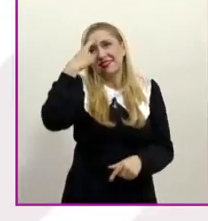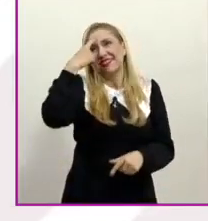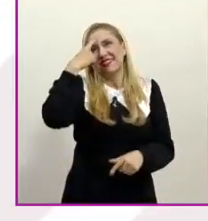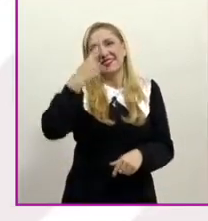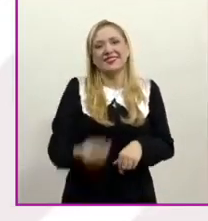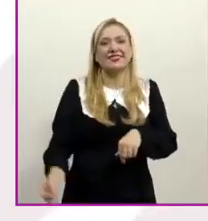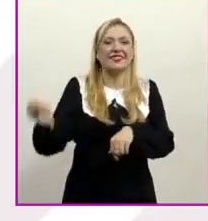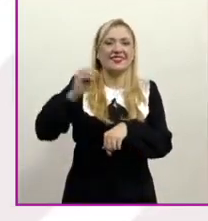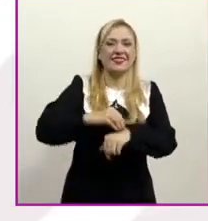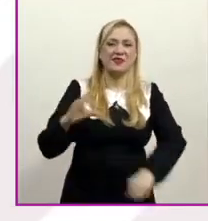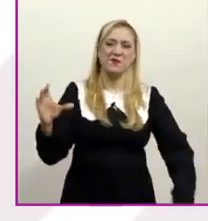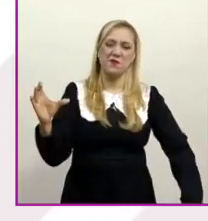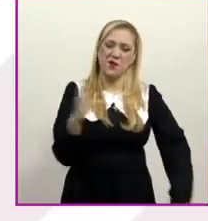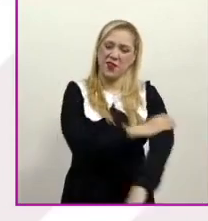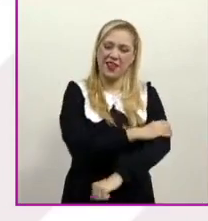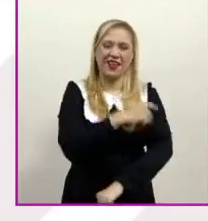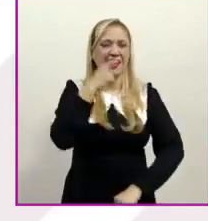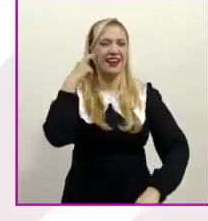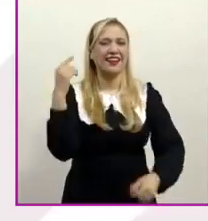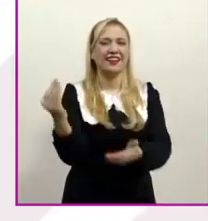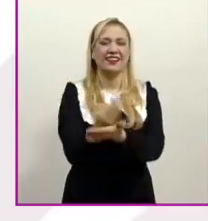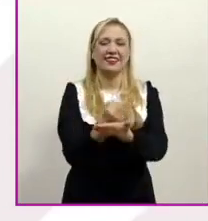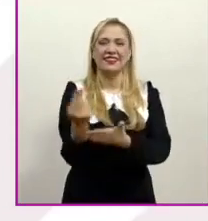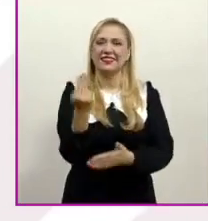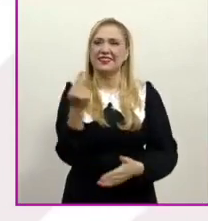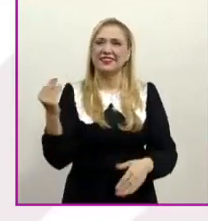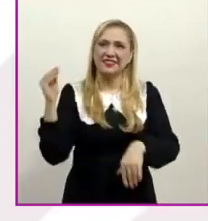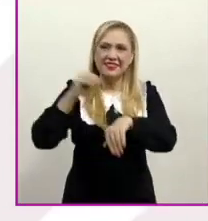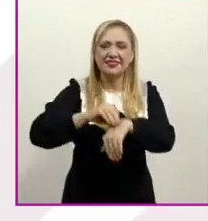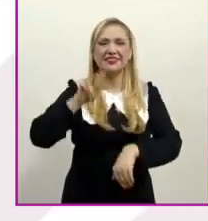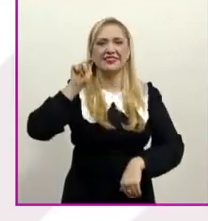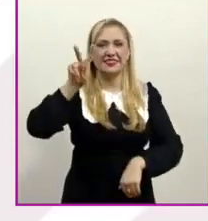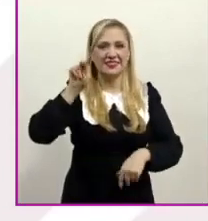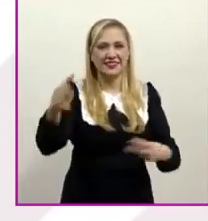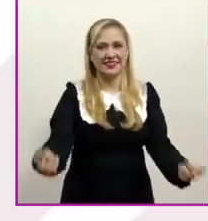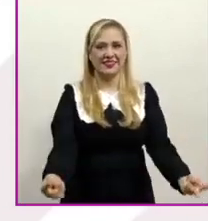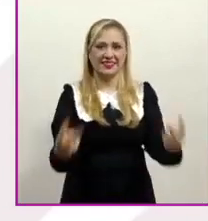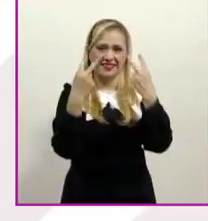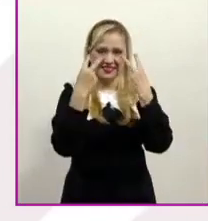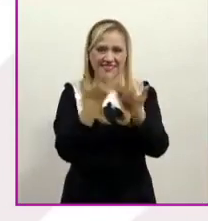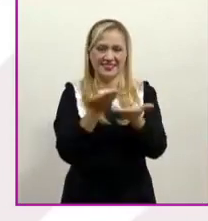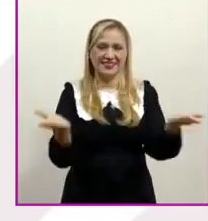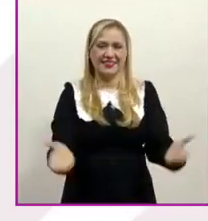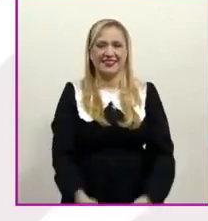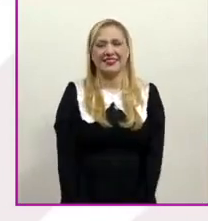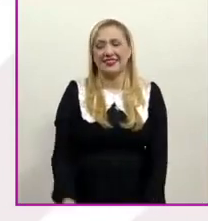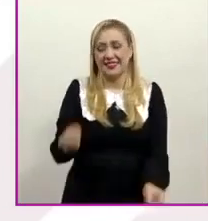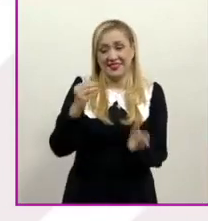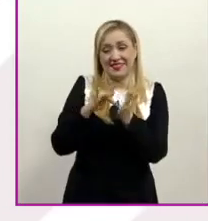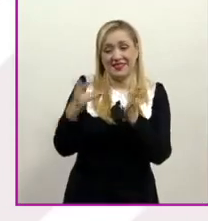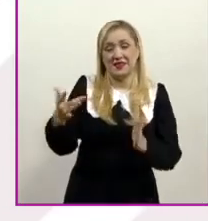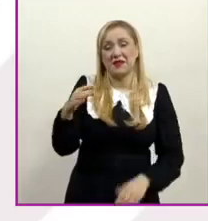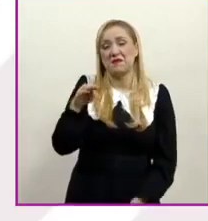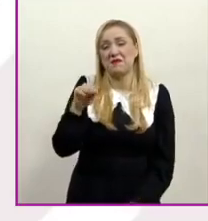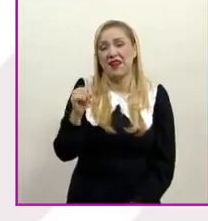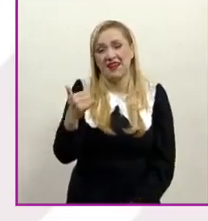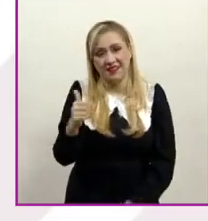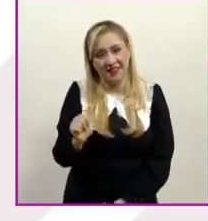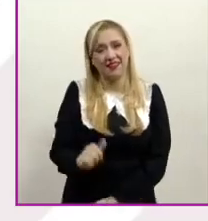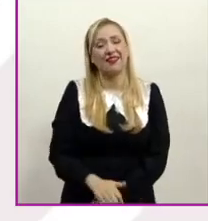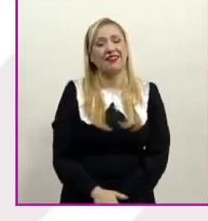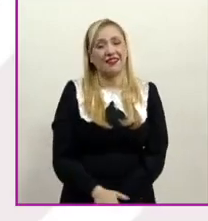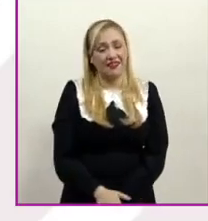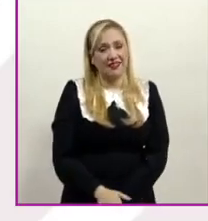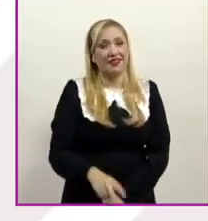chavos, hay algo que hacer en los medios y en la industria del entretenimiento. Muchas gracias, Maya, porque justo, bueno, creo que